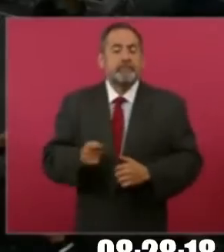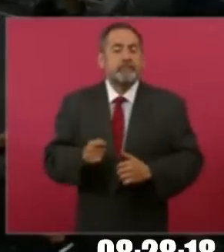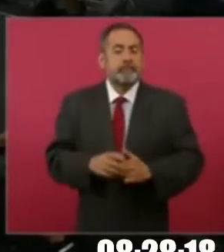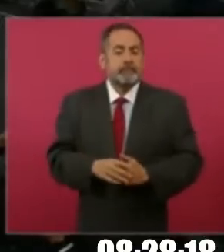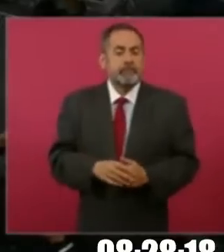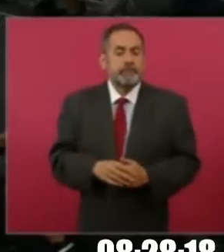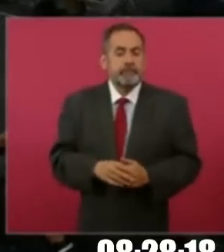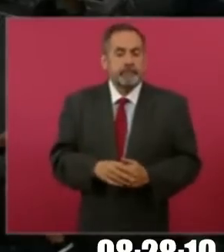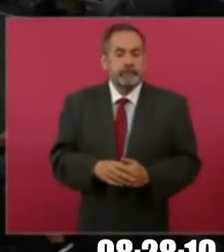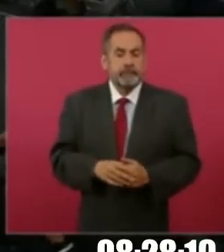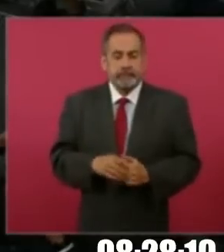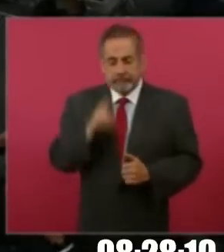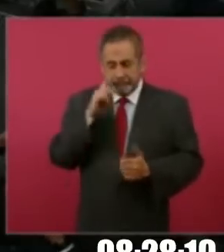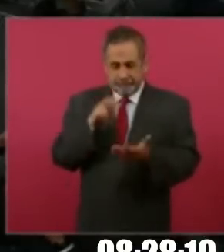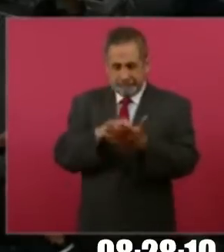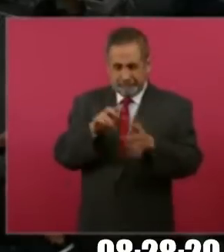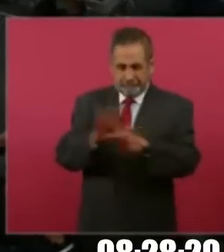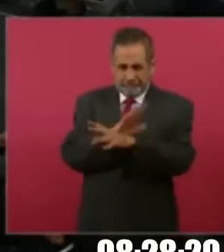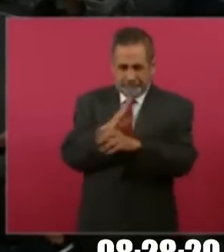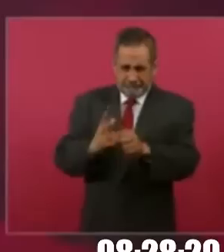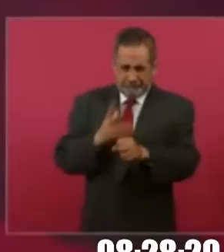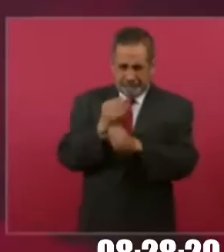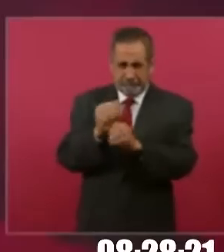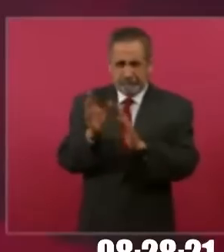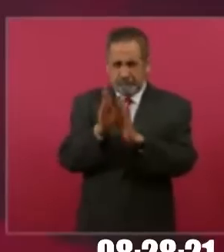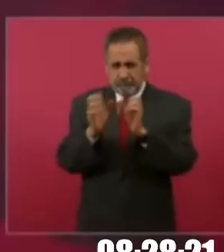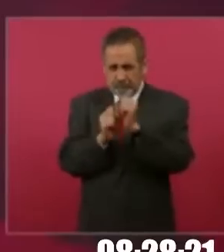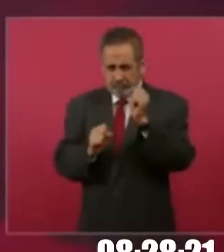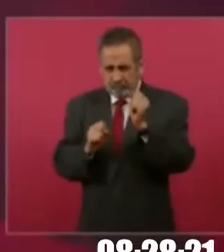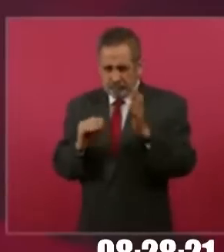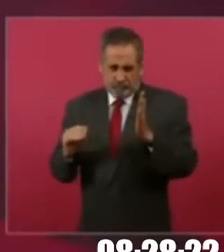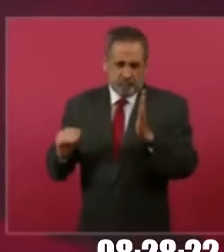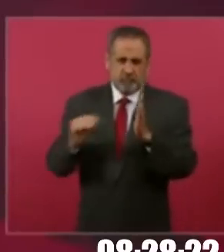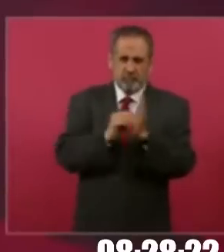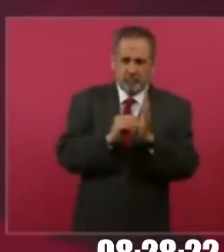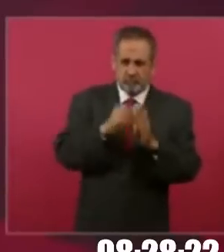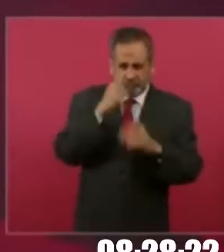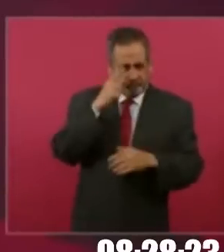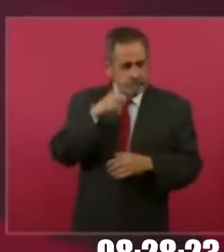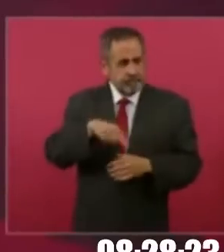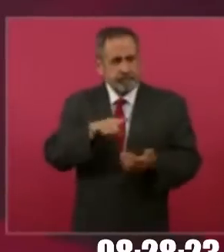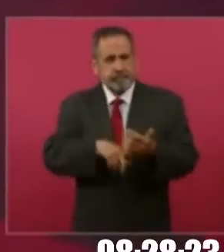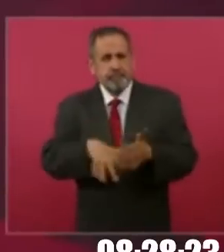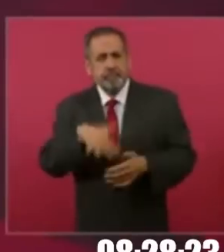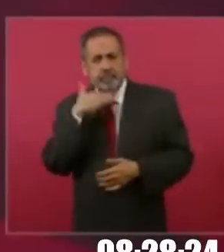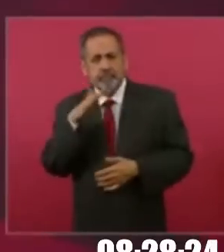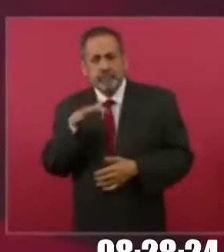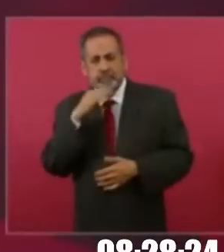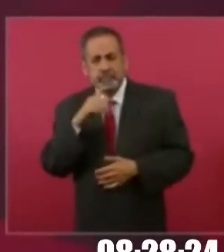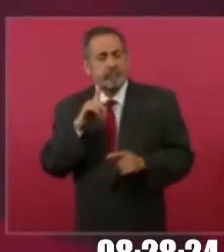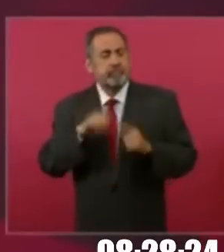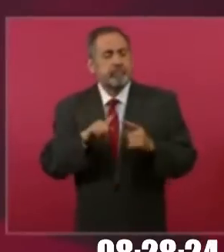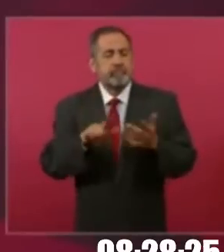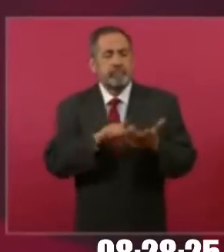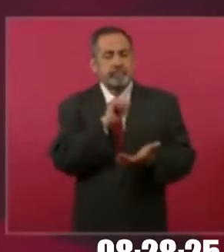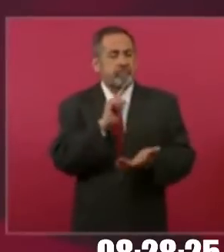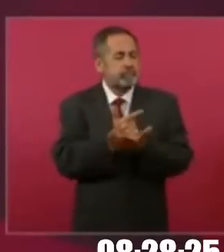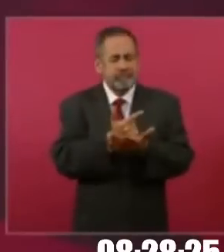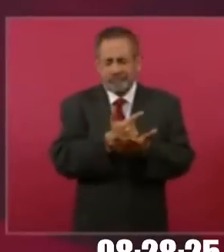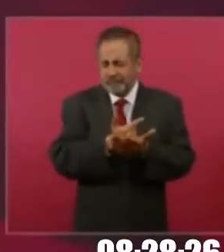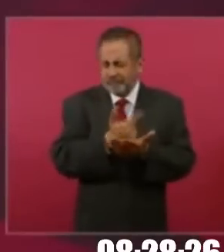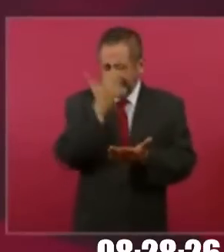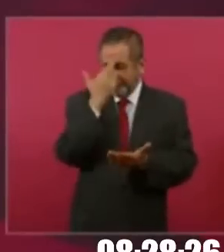se logró una reforma constitucional para que la corrupción fue del fuera